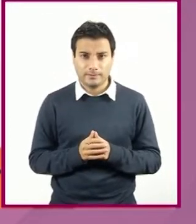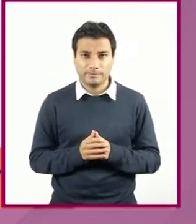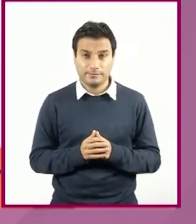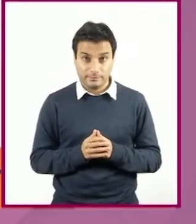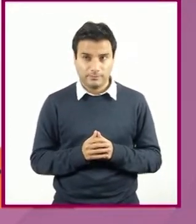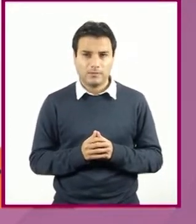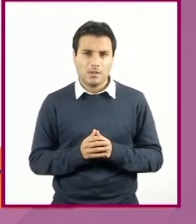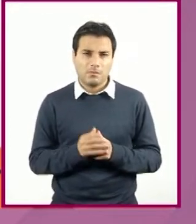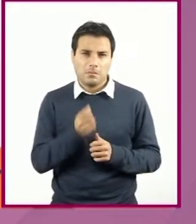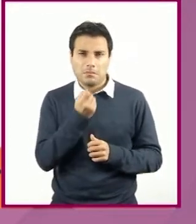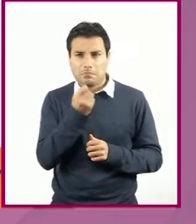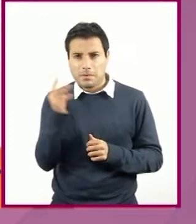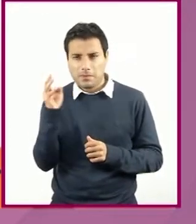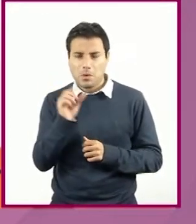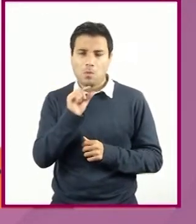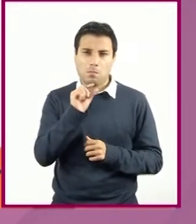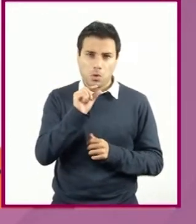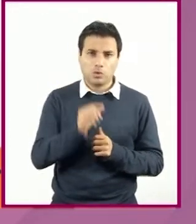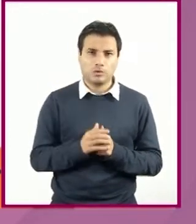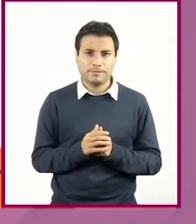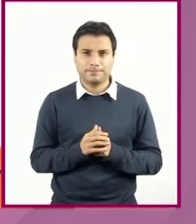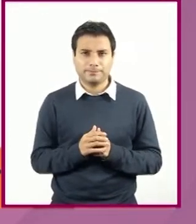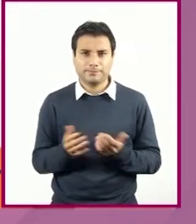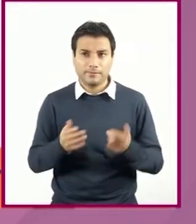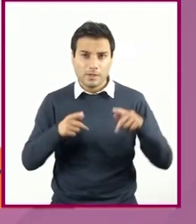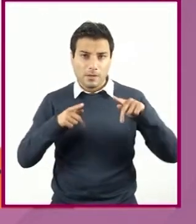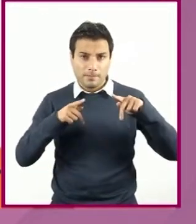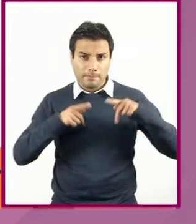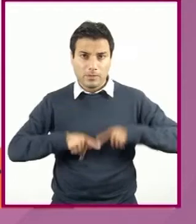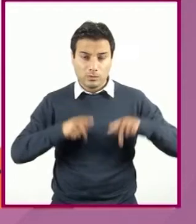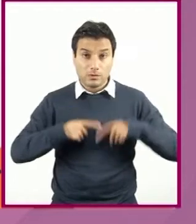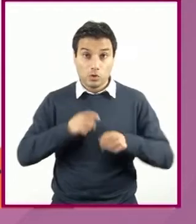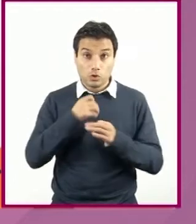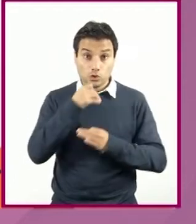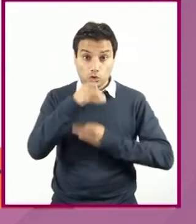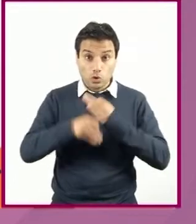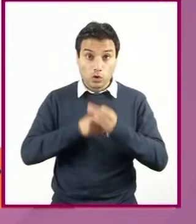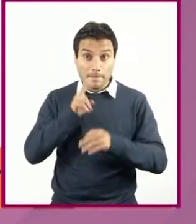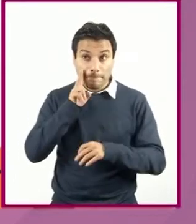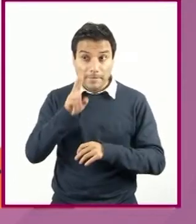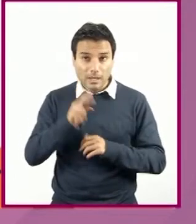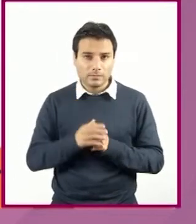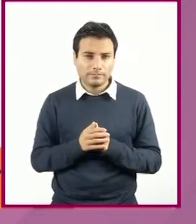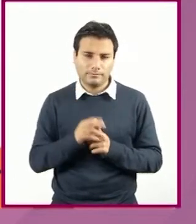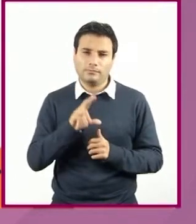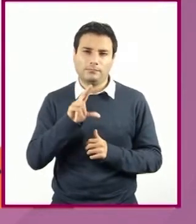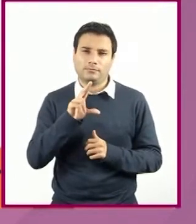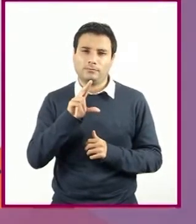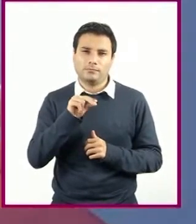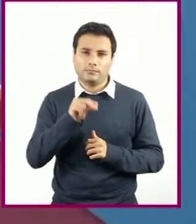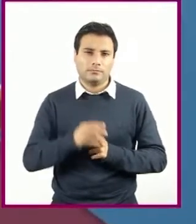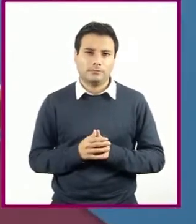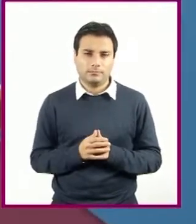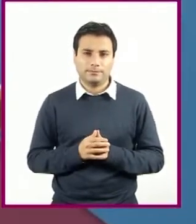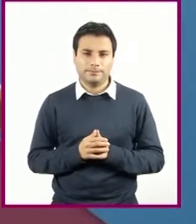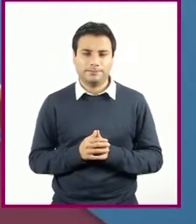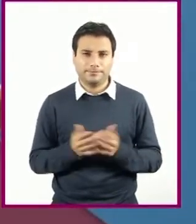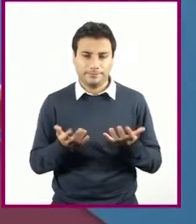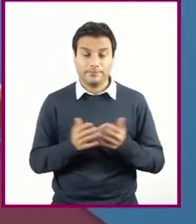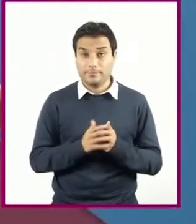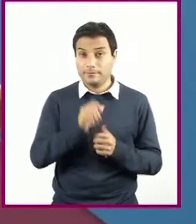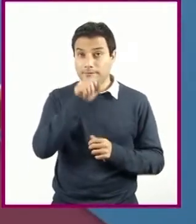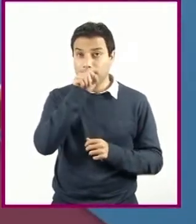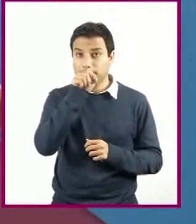menos numerosas y tan solo visibles para la pequeña minoría de individuos que frecuentaban los puertos, sino en cierto